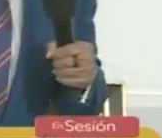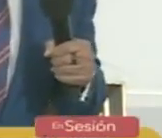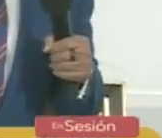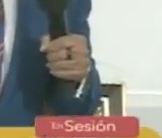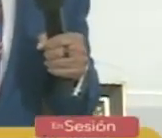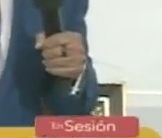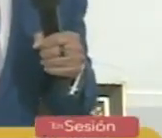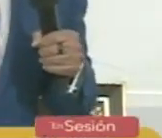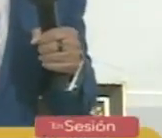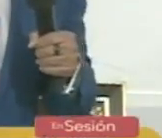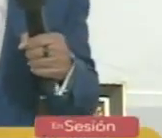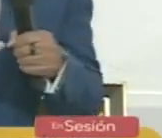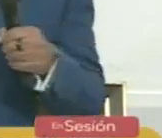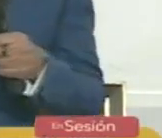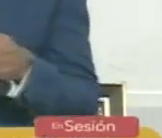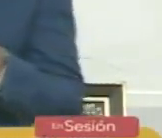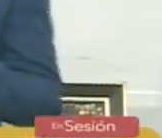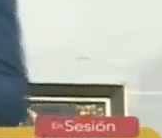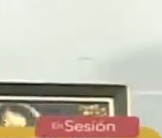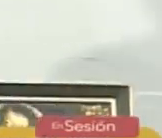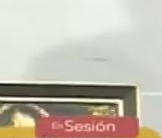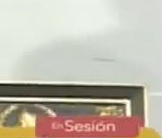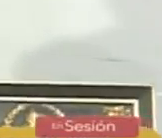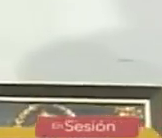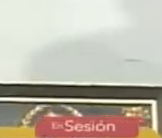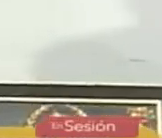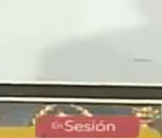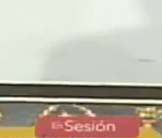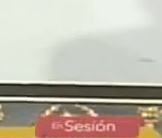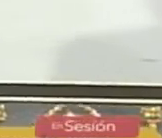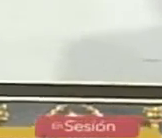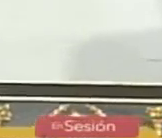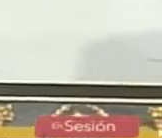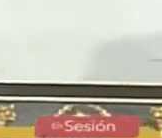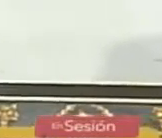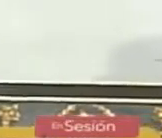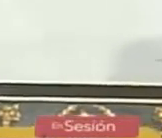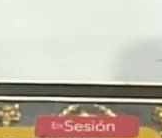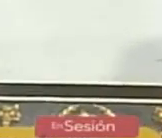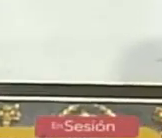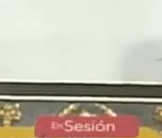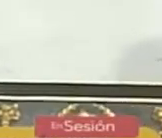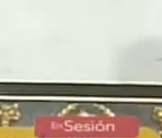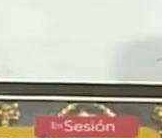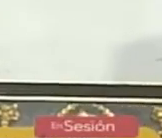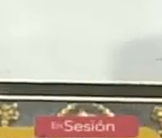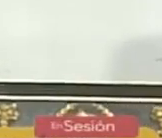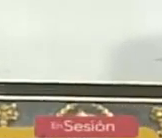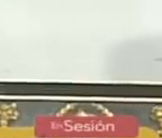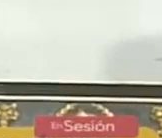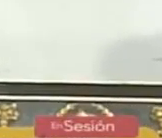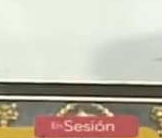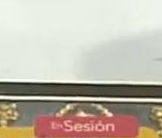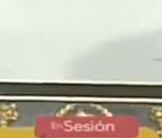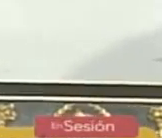Uruguay que le dijeron, véngase a Uruguay, que aquí sí le vamos a echar gasolina. ¿Para